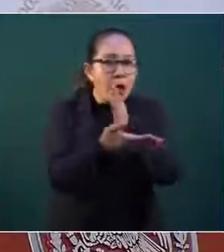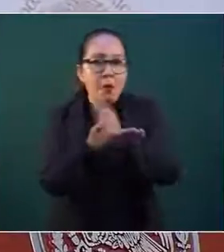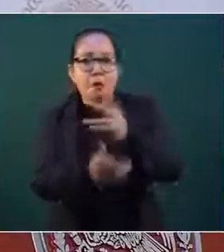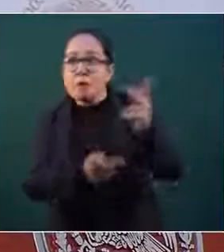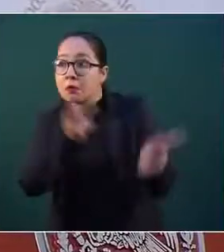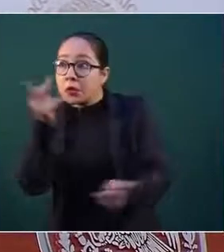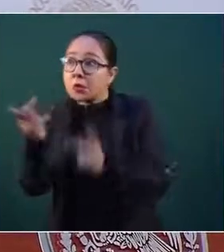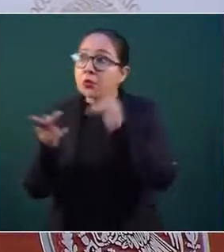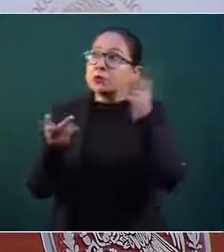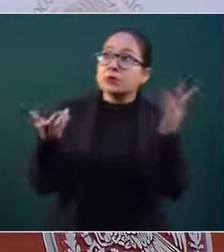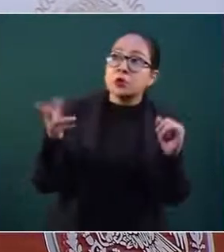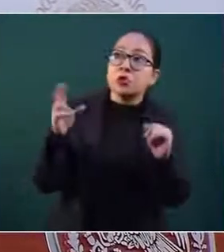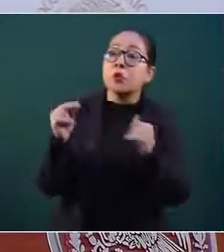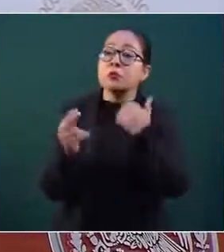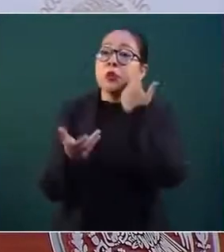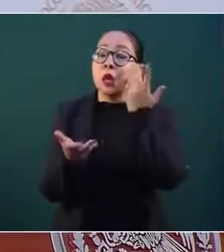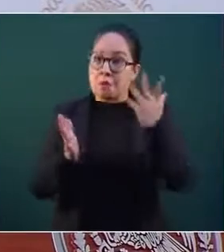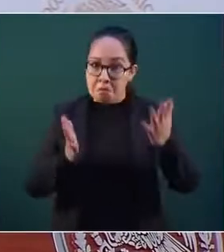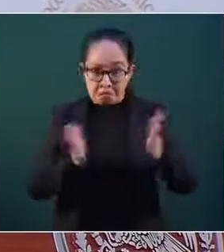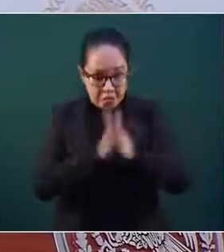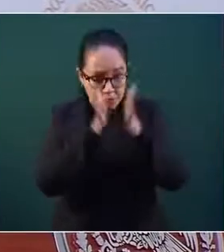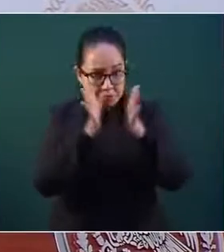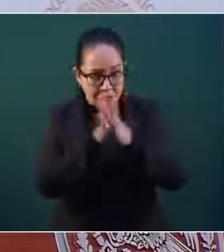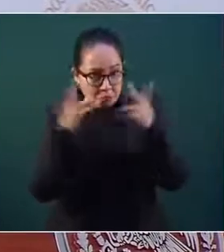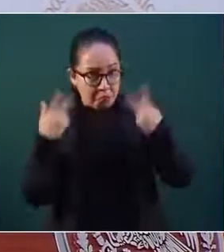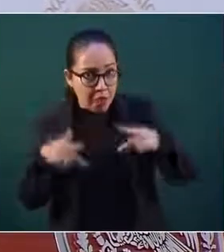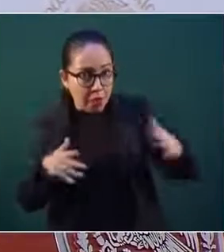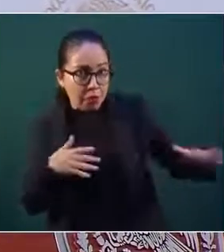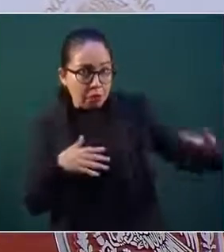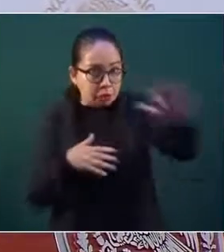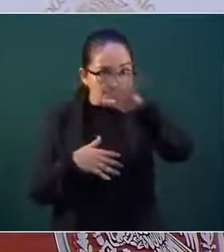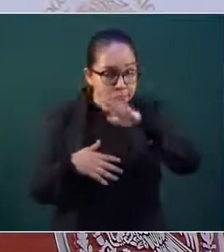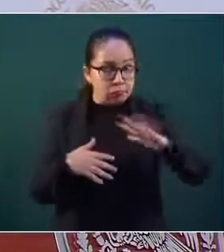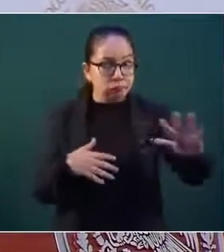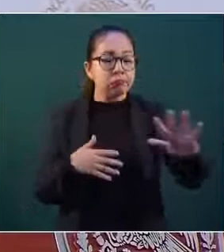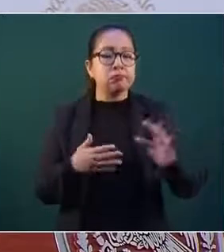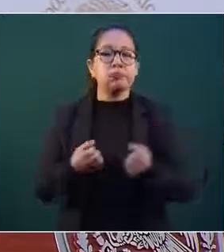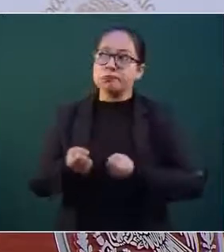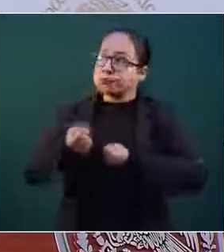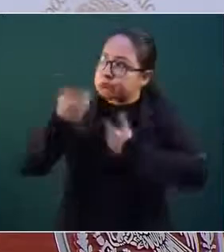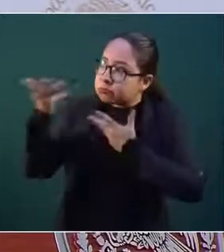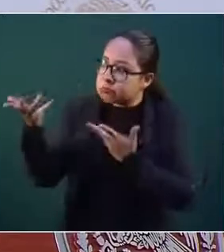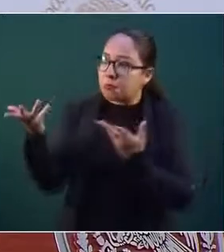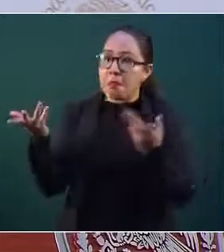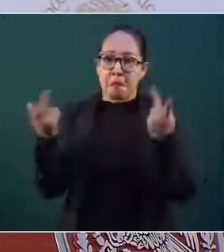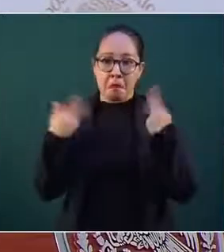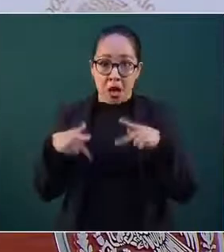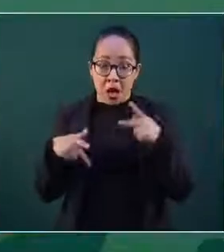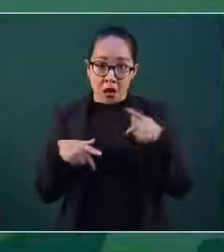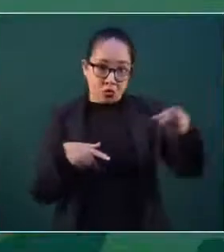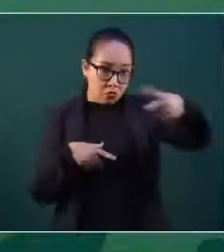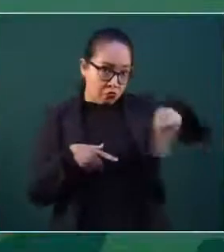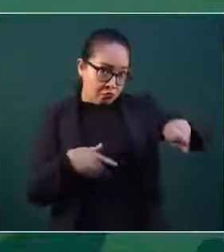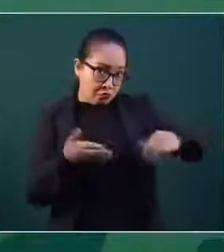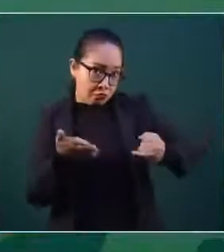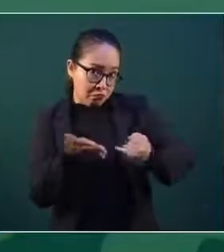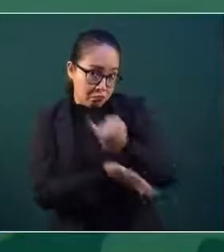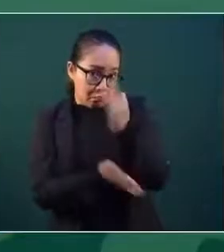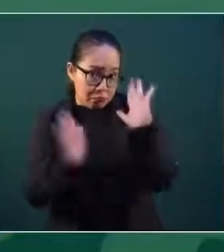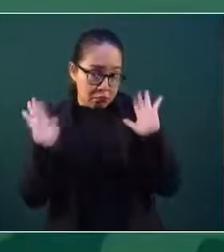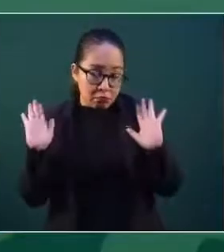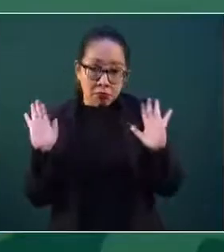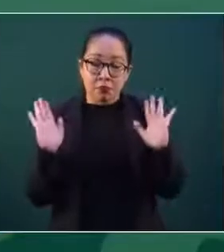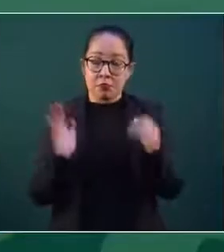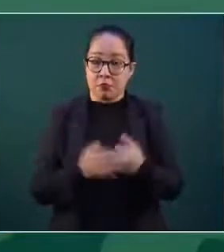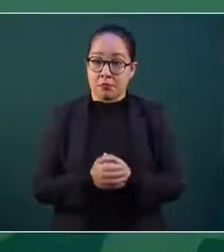y es democracia participativa y es aceptar de que el pueblo pone y el pueblo quita y